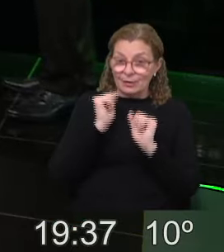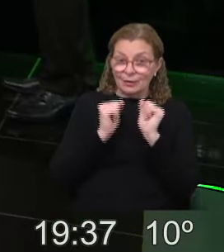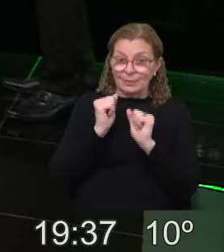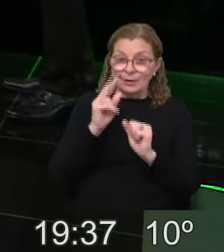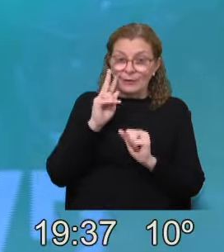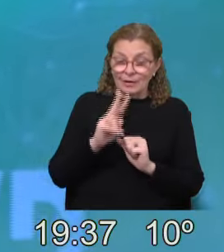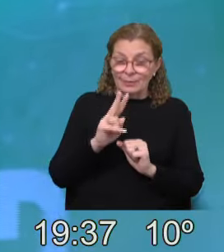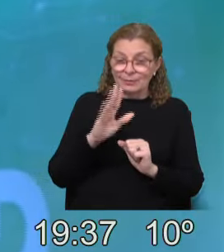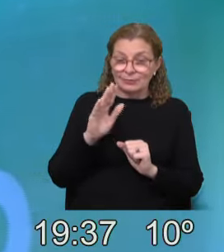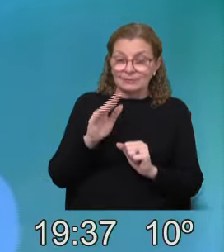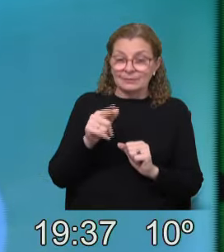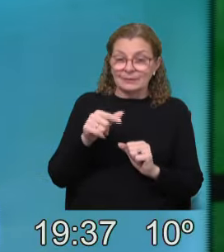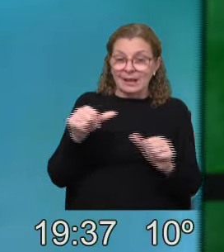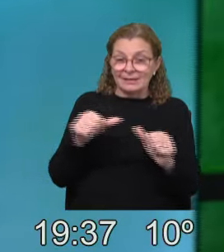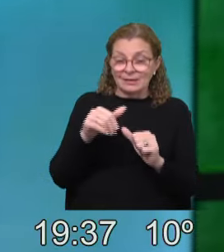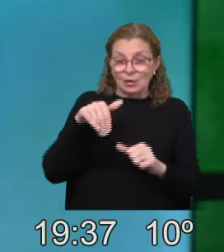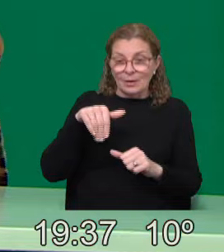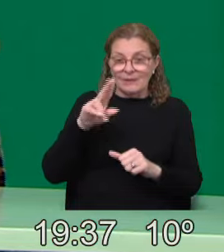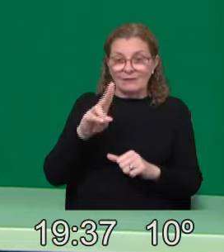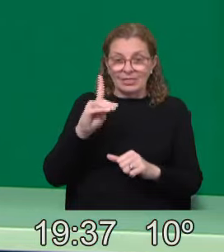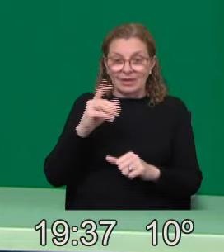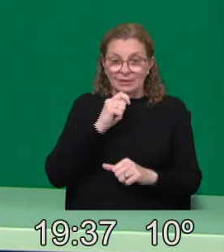martes hincho seguimos haciendo MB de noticias